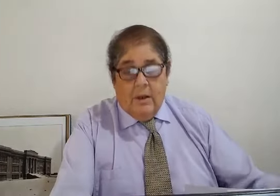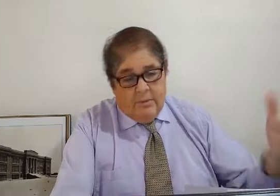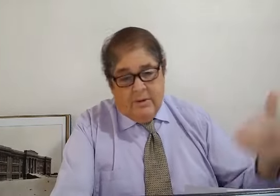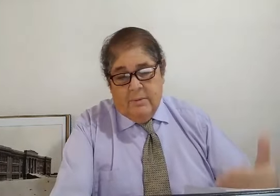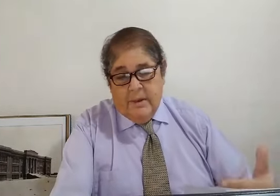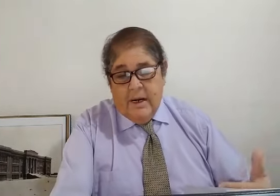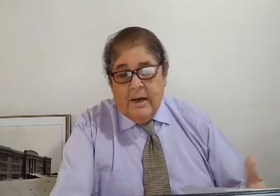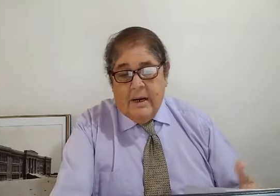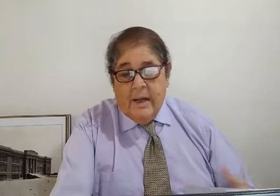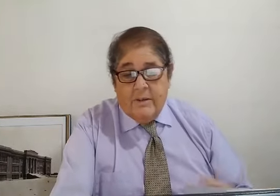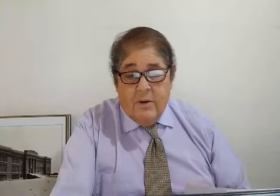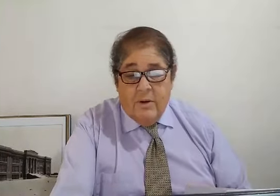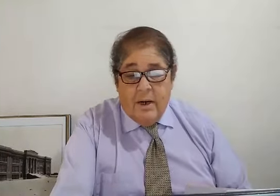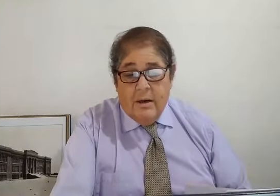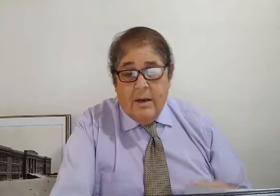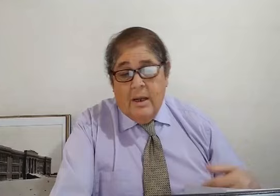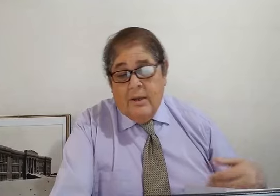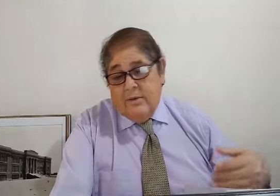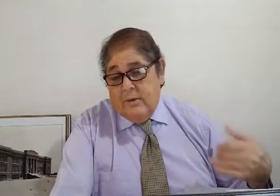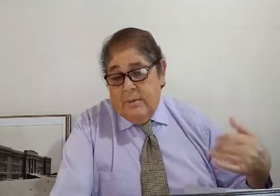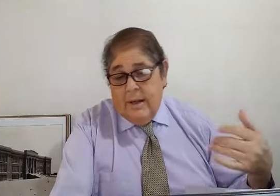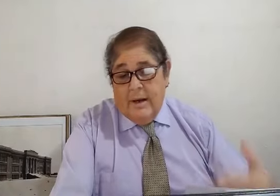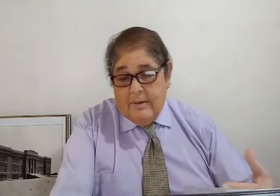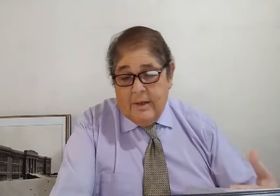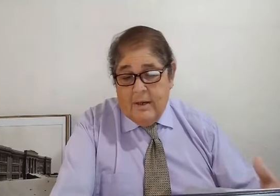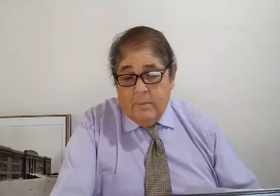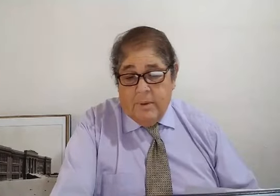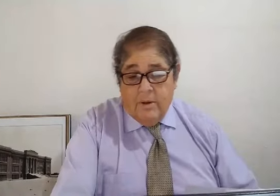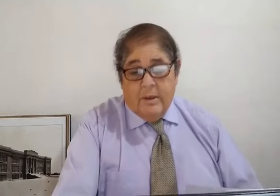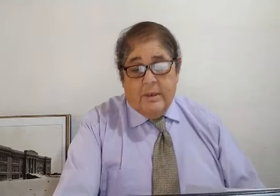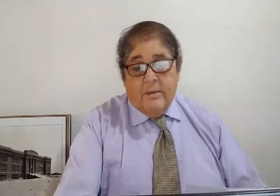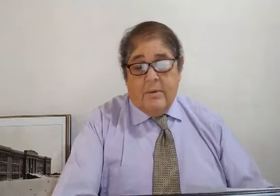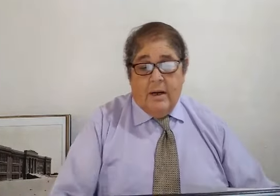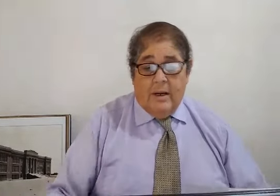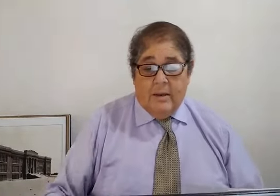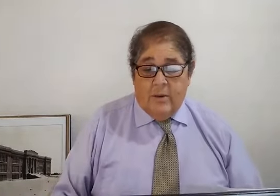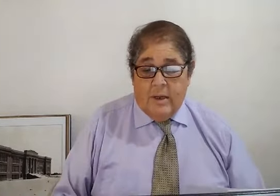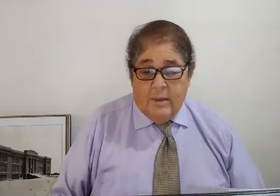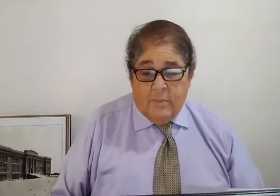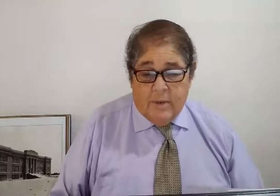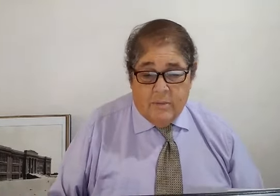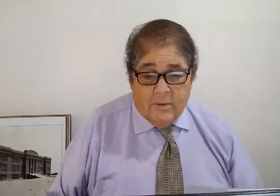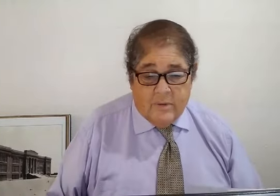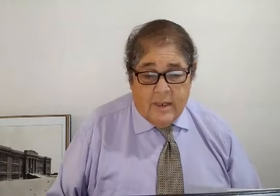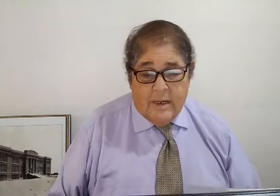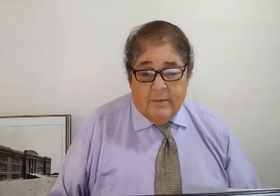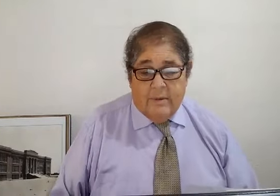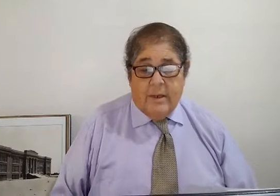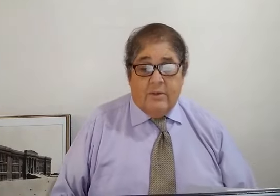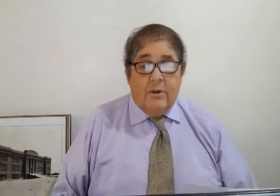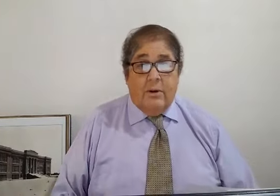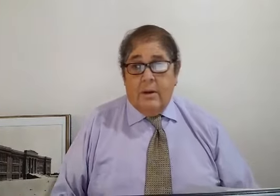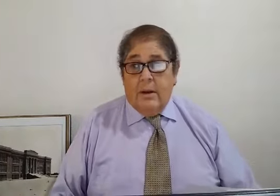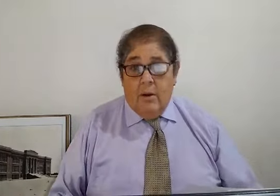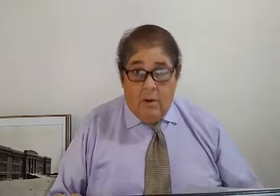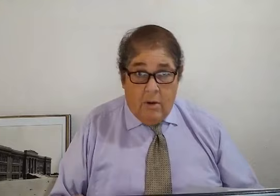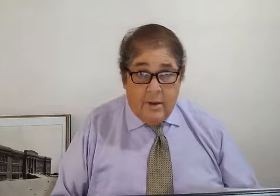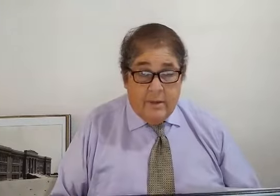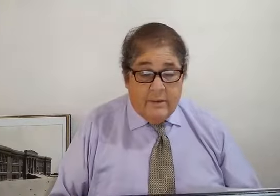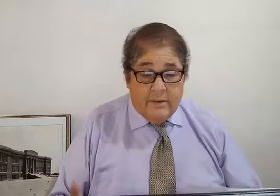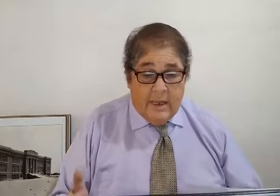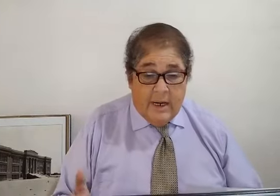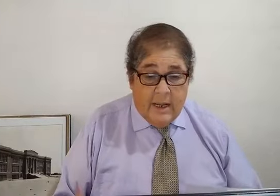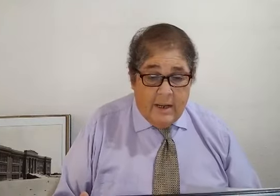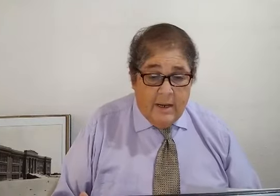el gobierno federal reacciona. Esto se va a la Sala Superior del Tribunal Electoral del Poder Judicial de la Federación. Hoy